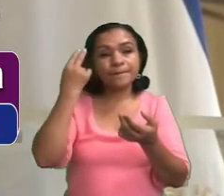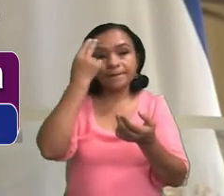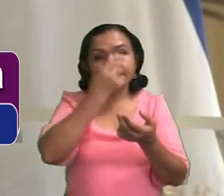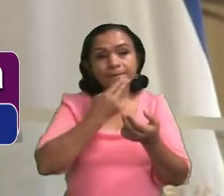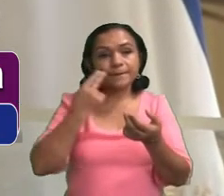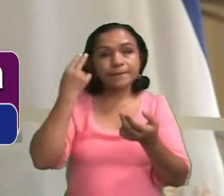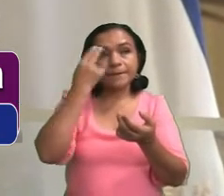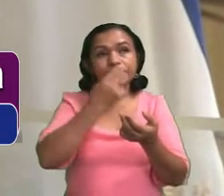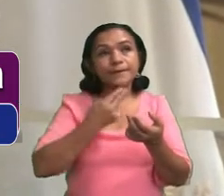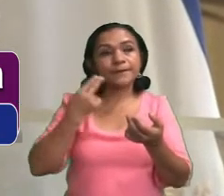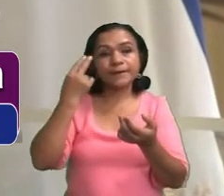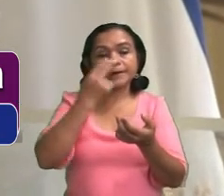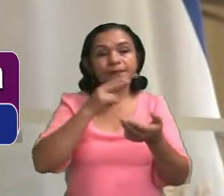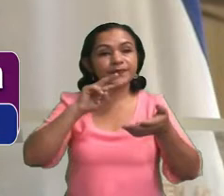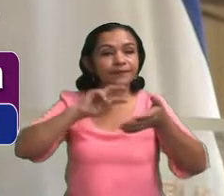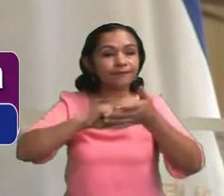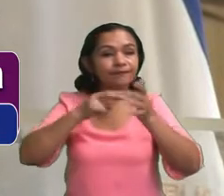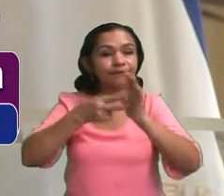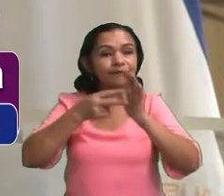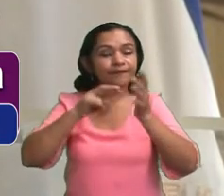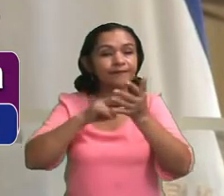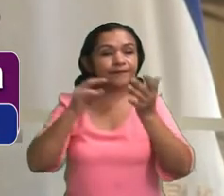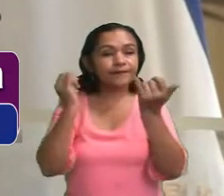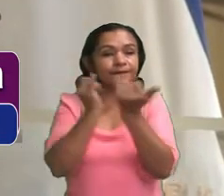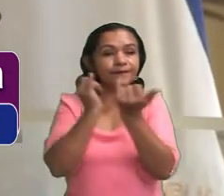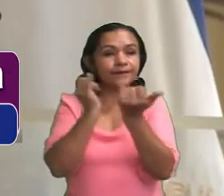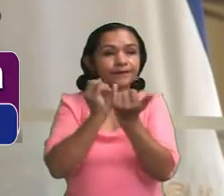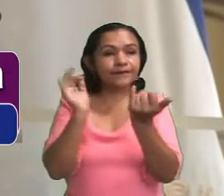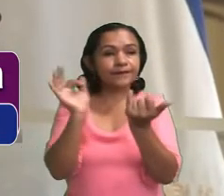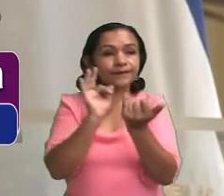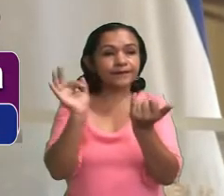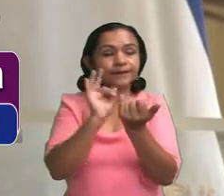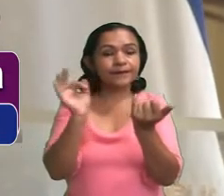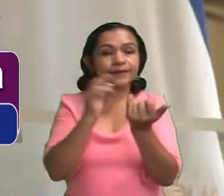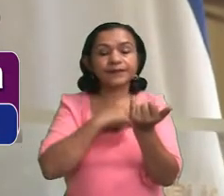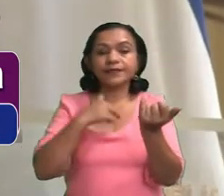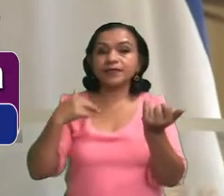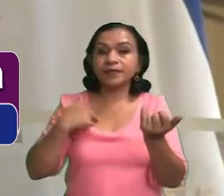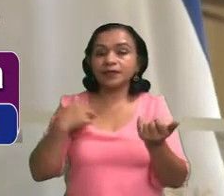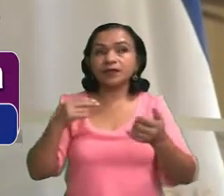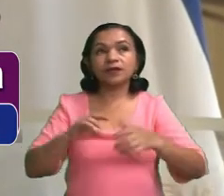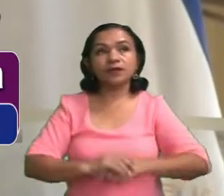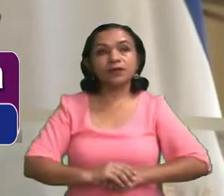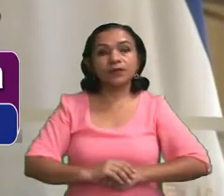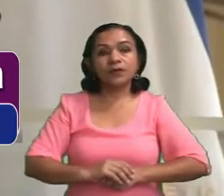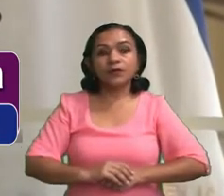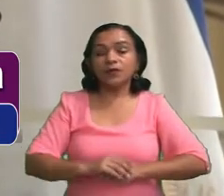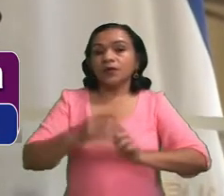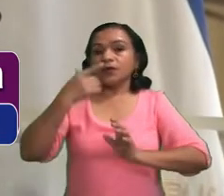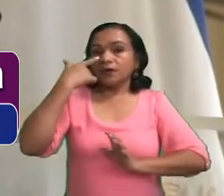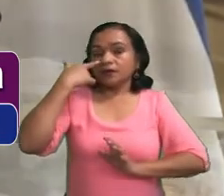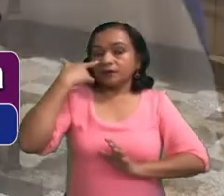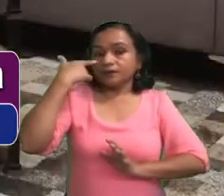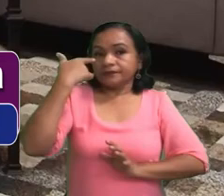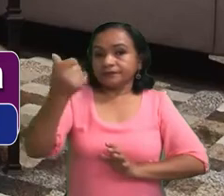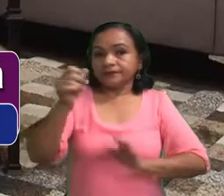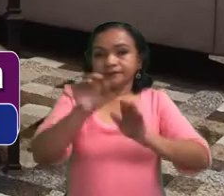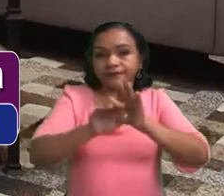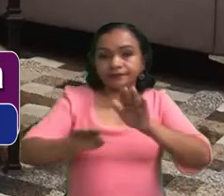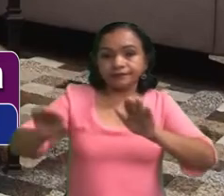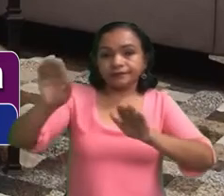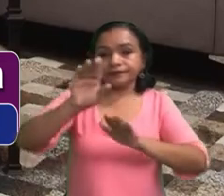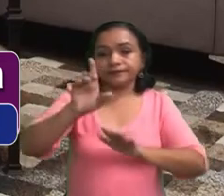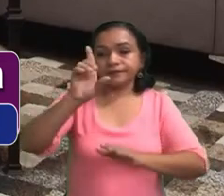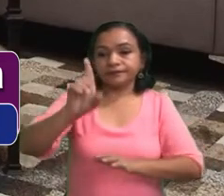de consultarlas significa de igual manera también hacer que se conozca más el